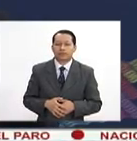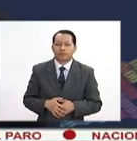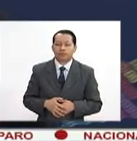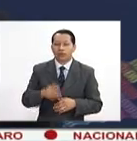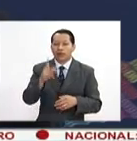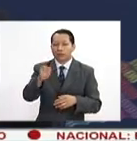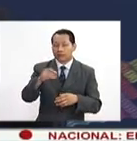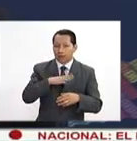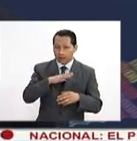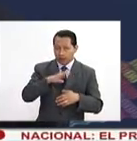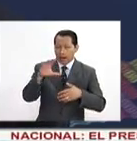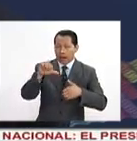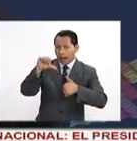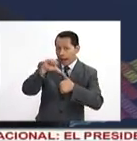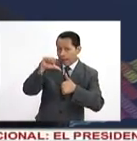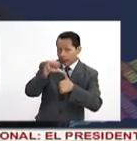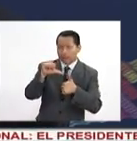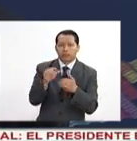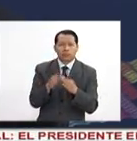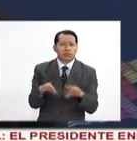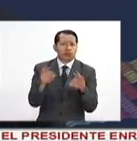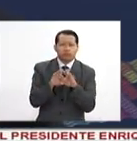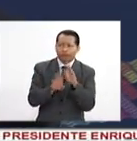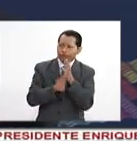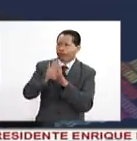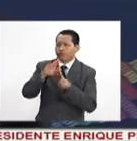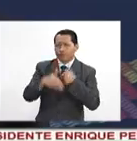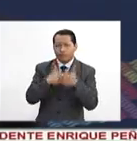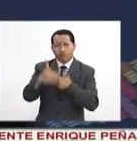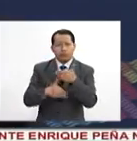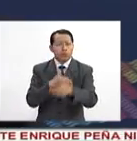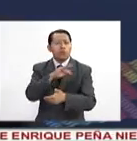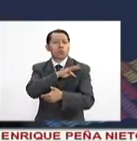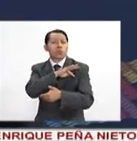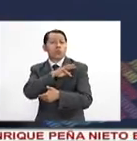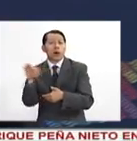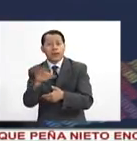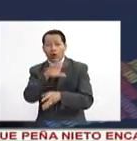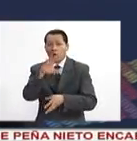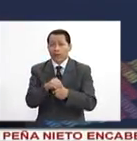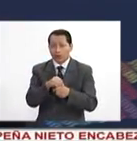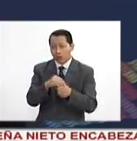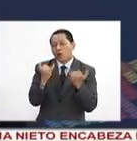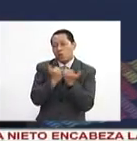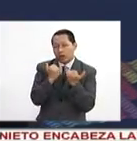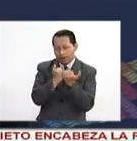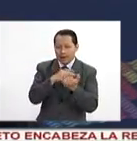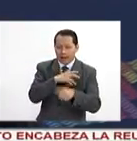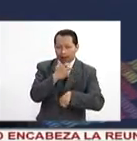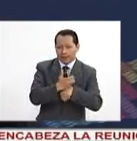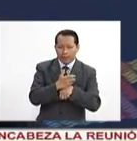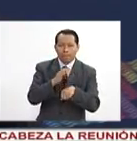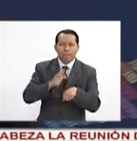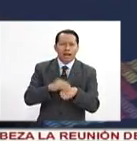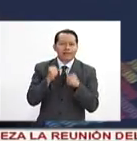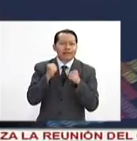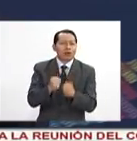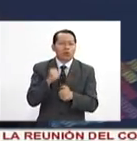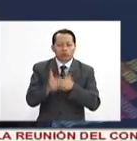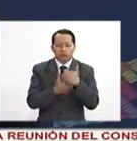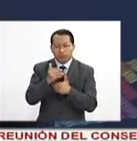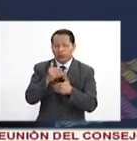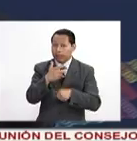Una América Central más segura y más próspera contribuirá a un hemisferio occidental y a unos Estados Unidos más seguros y prósperos. Estados Unidos